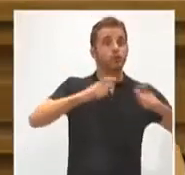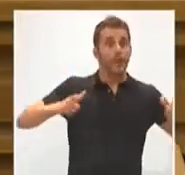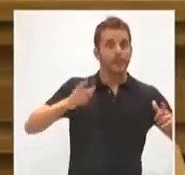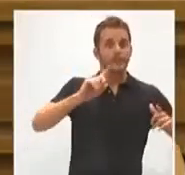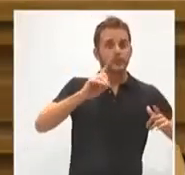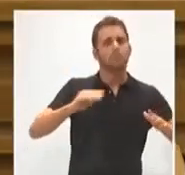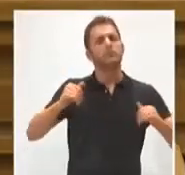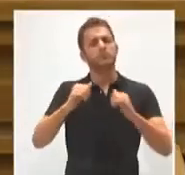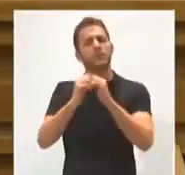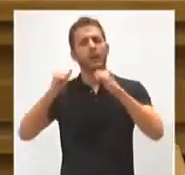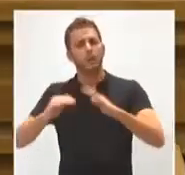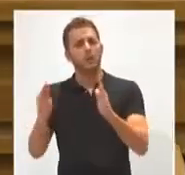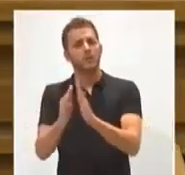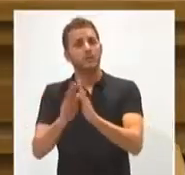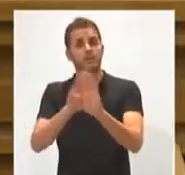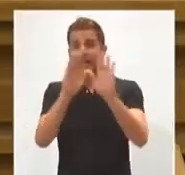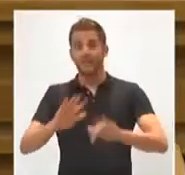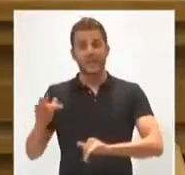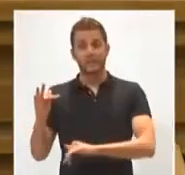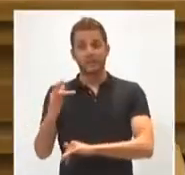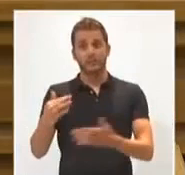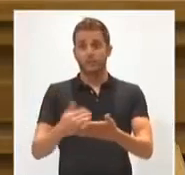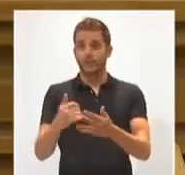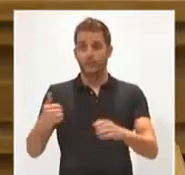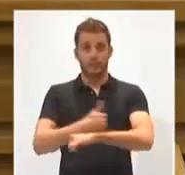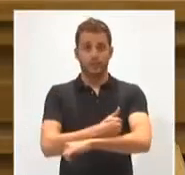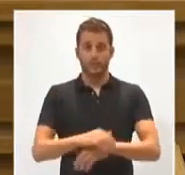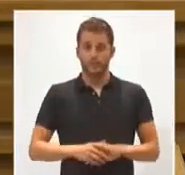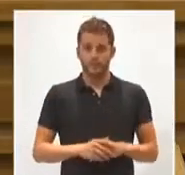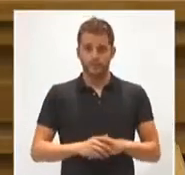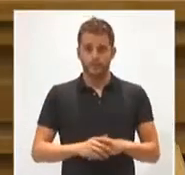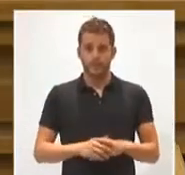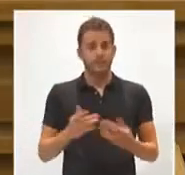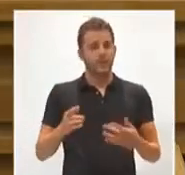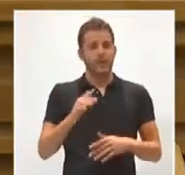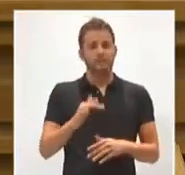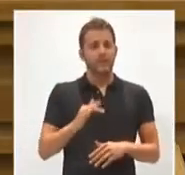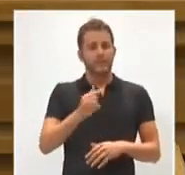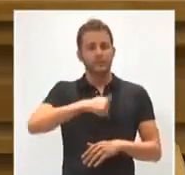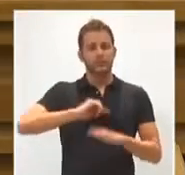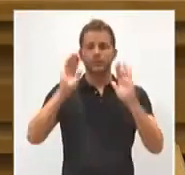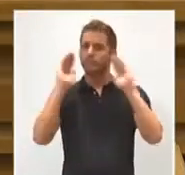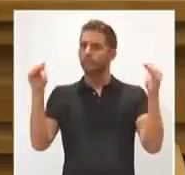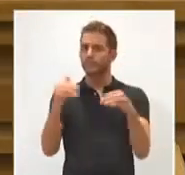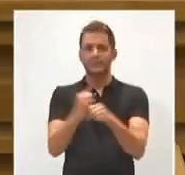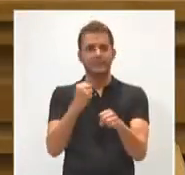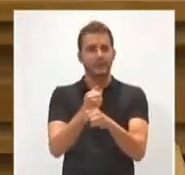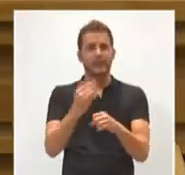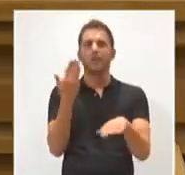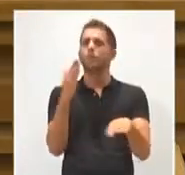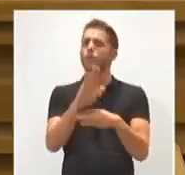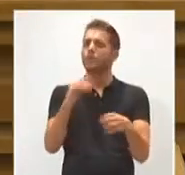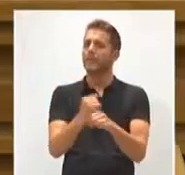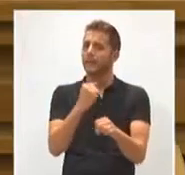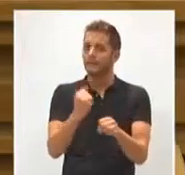grandes para las personas afectadas pero además es que vamos a seguir trabajando en la misma dirección en las propuestas de empleo de empresas